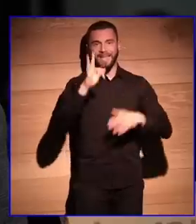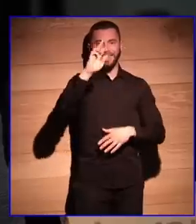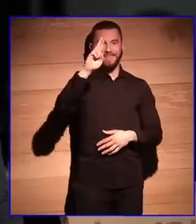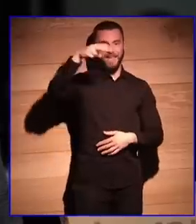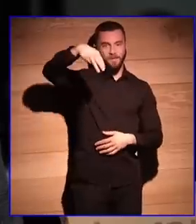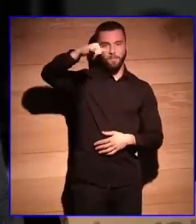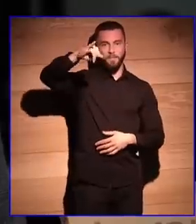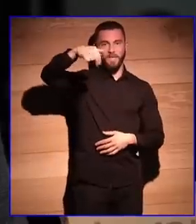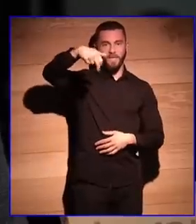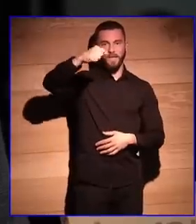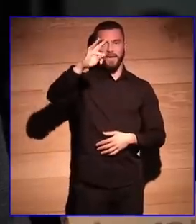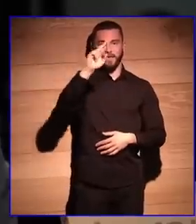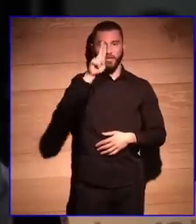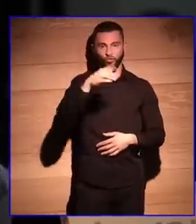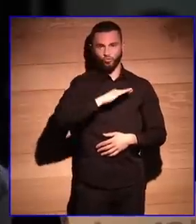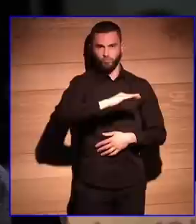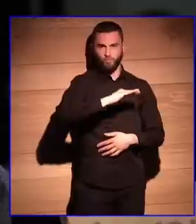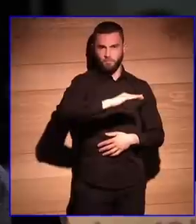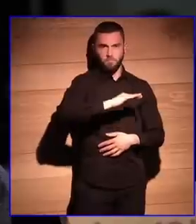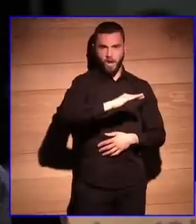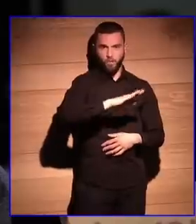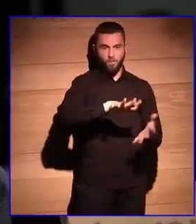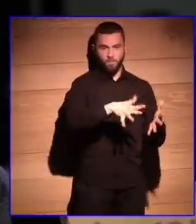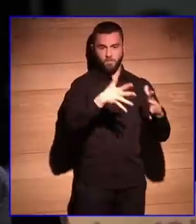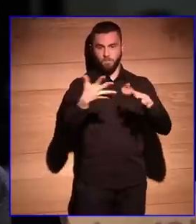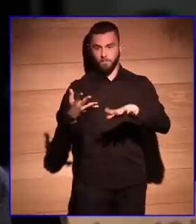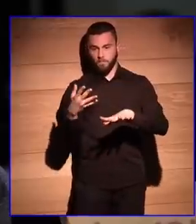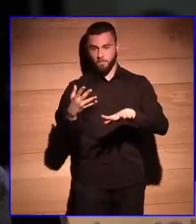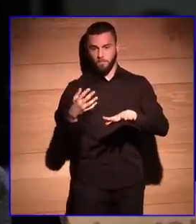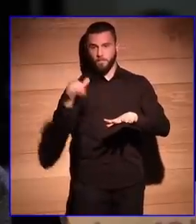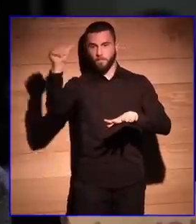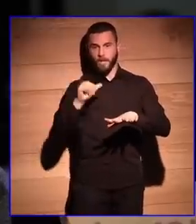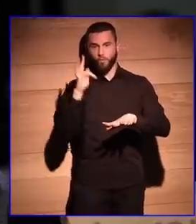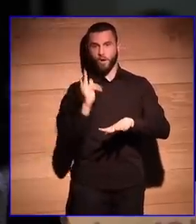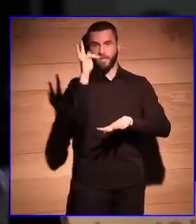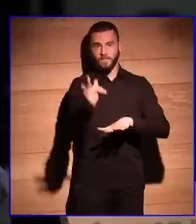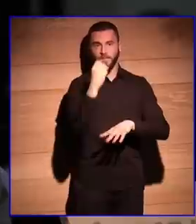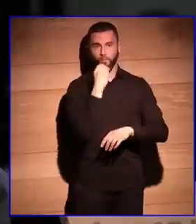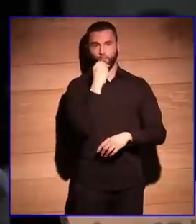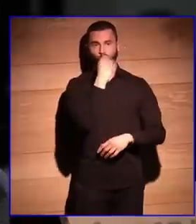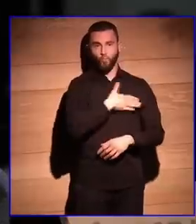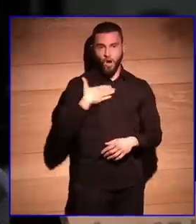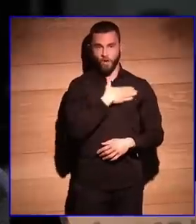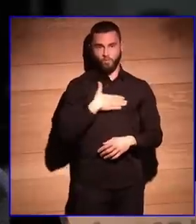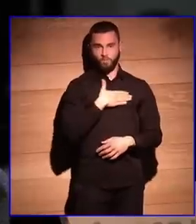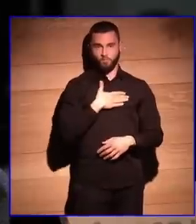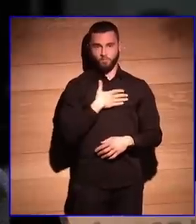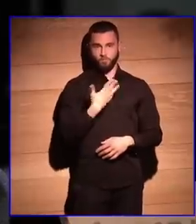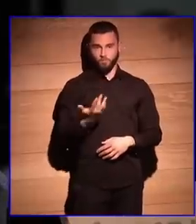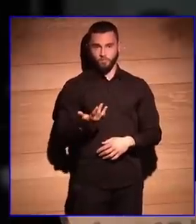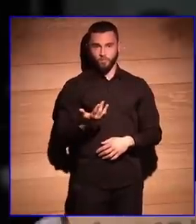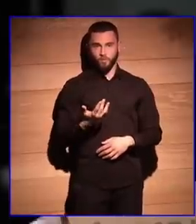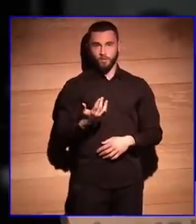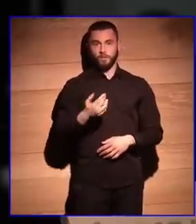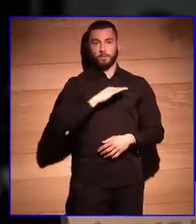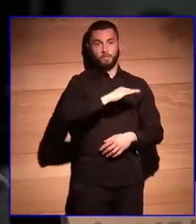paliativos, que se convierte en el bueno de algún modo en la siguiente. Para lo cual necesita otro villano, que es T-1000. Al final